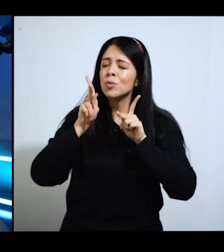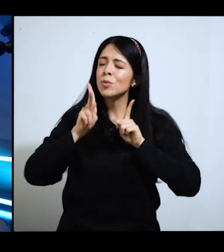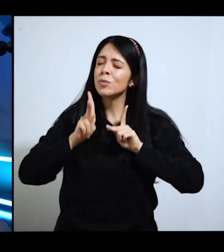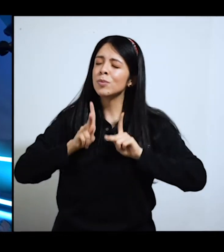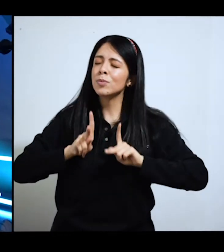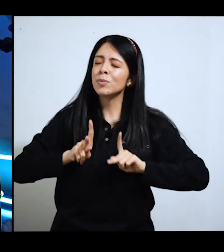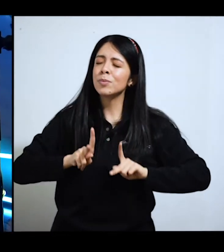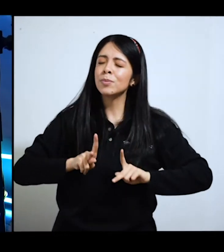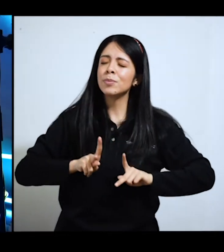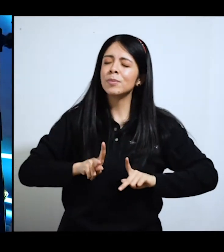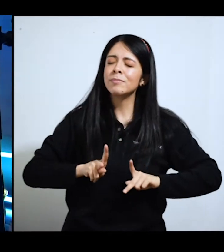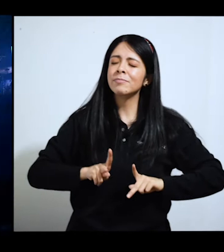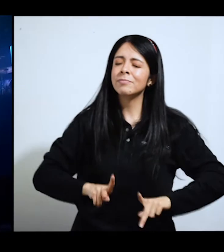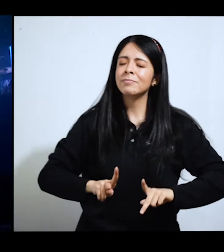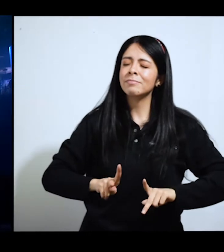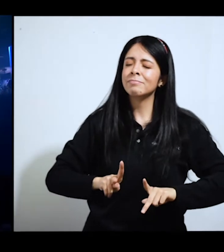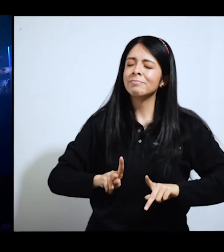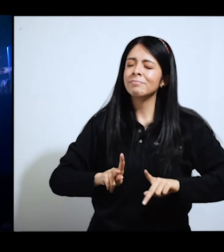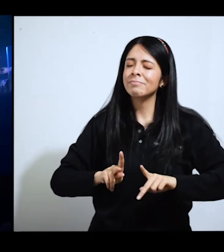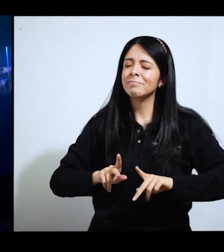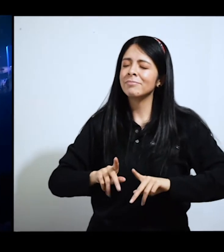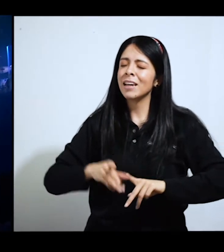permaneceré descansando en ti,